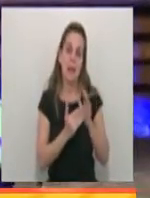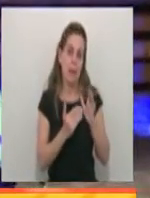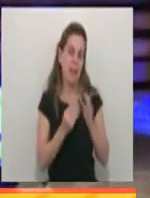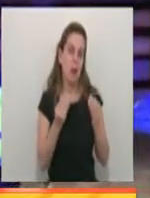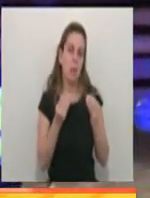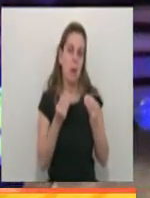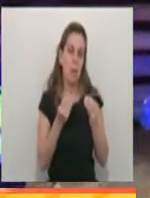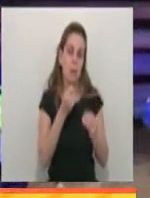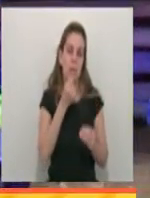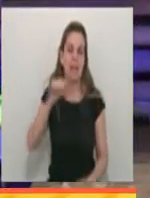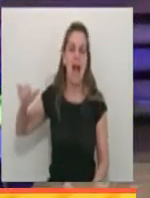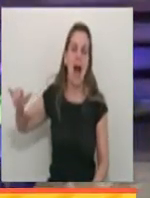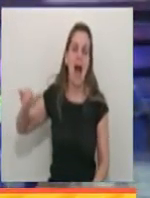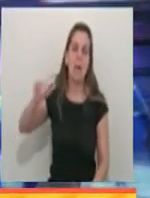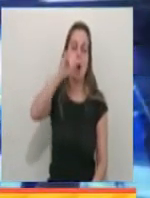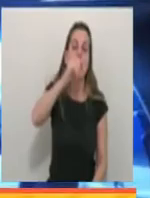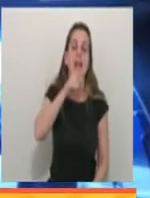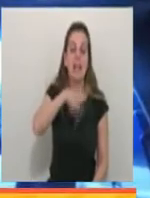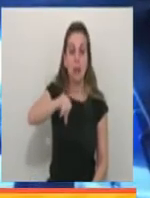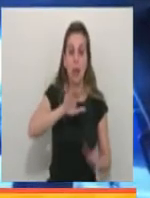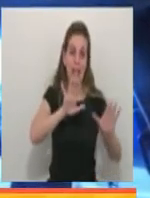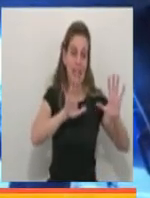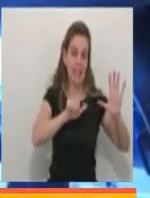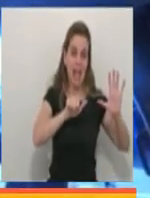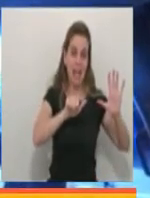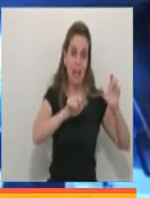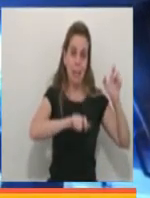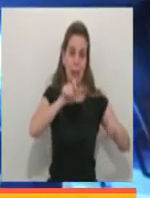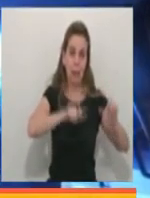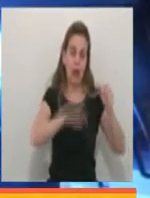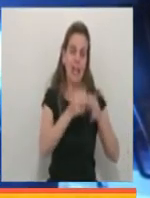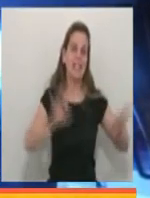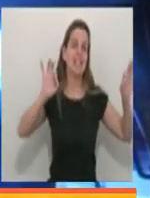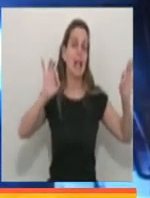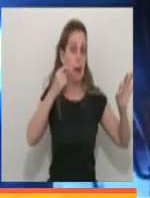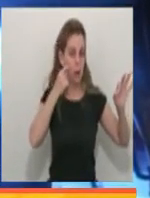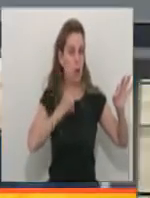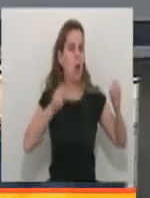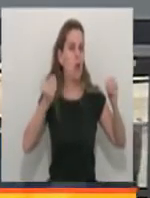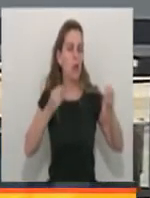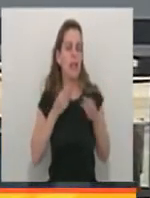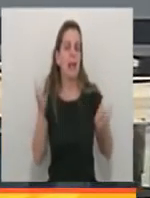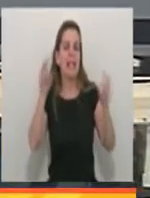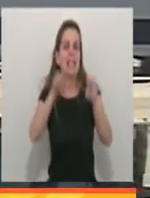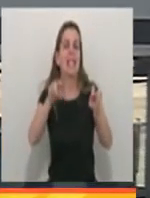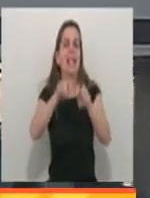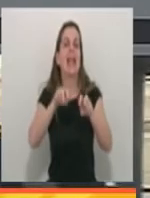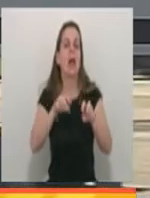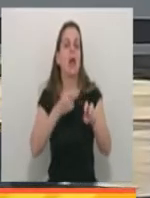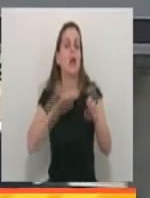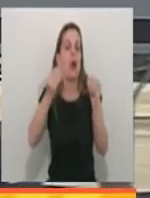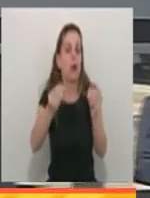primero que se desprende, pudieron haber quedado algunos sobrevivientes. El resto es cómo el comandante lleva el avión y lo